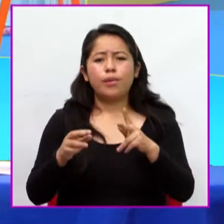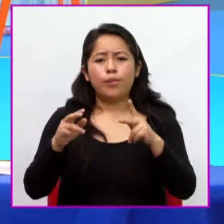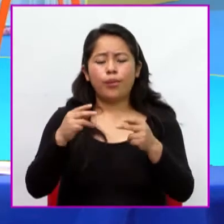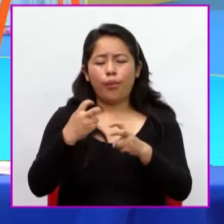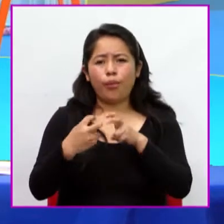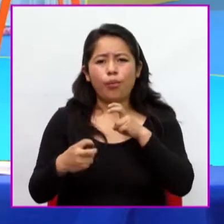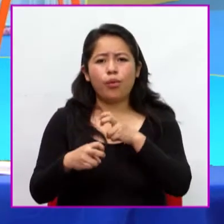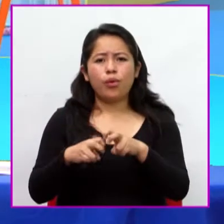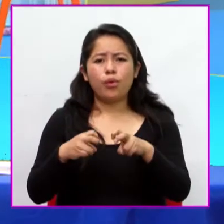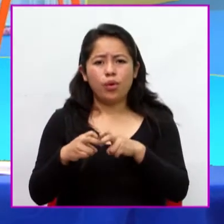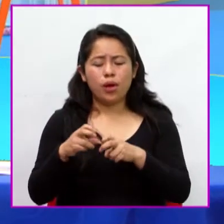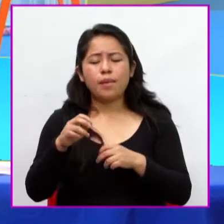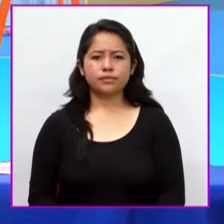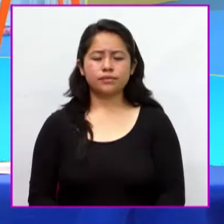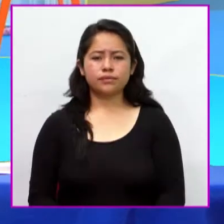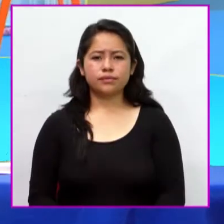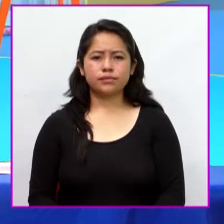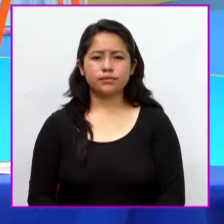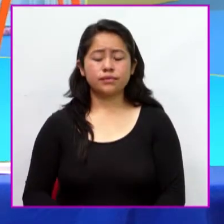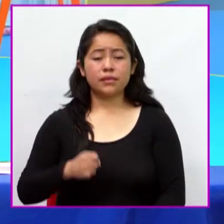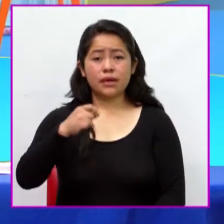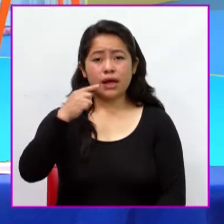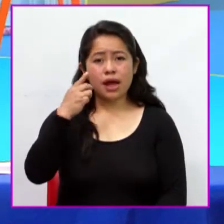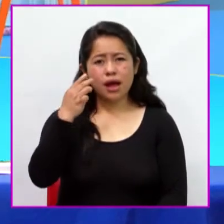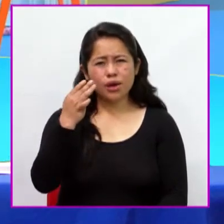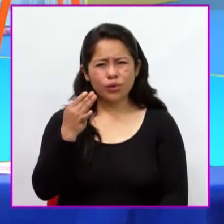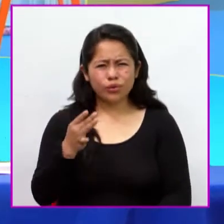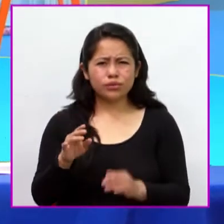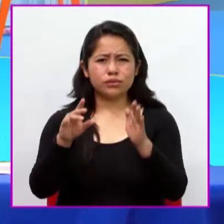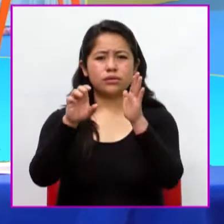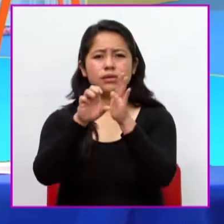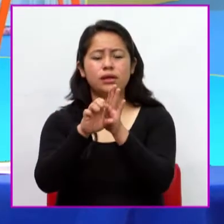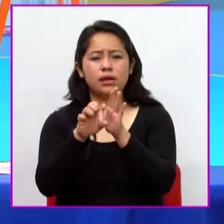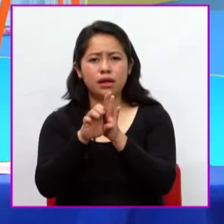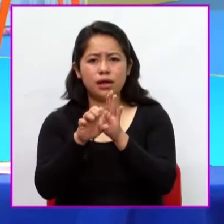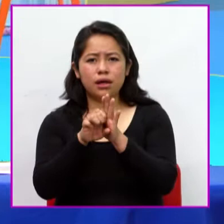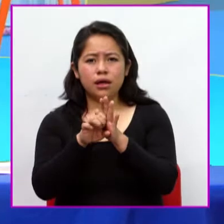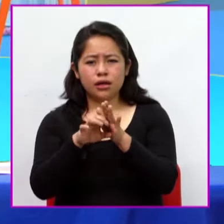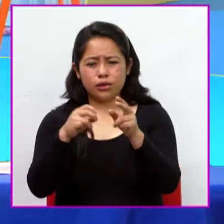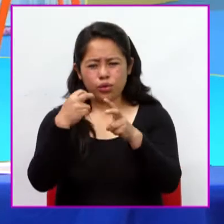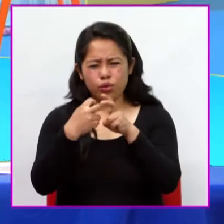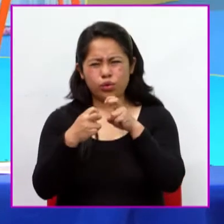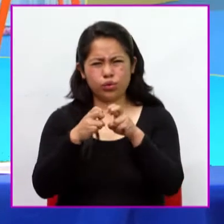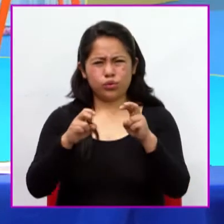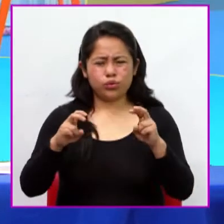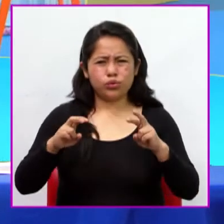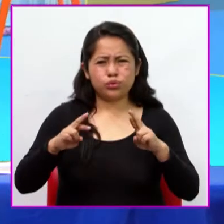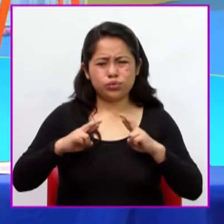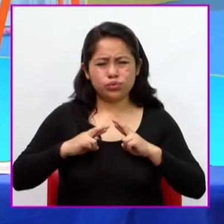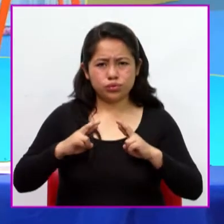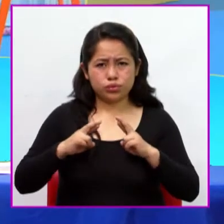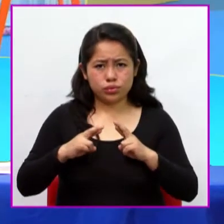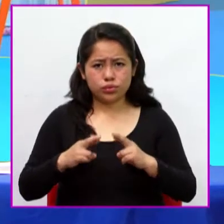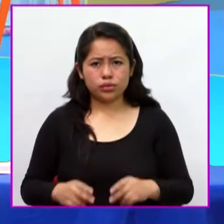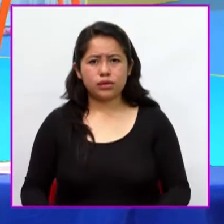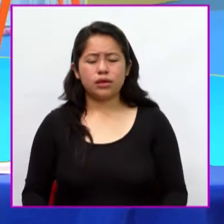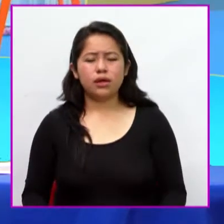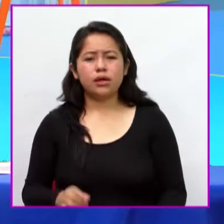a los pulmones. Algunos ejemplos de los trastornos infecciosos son